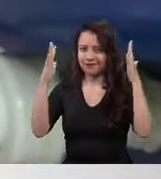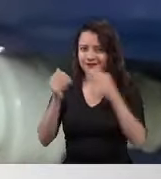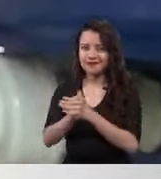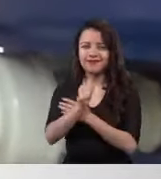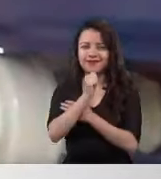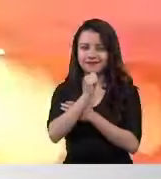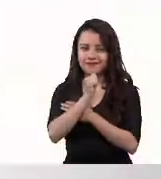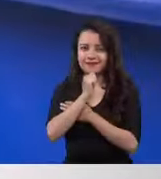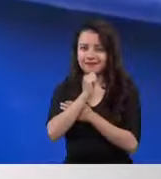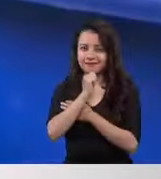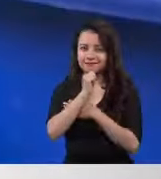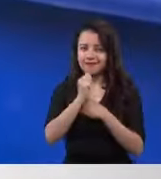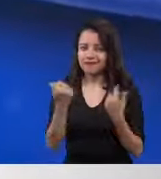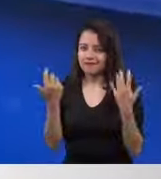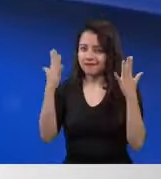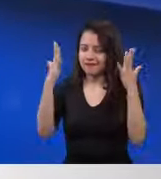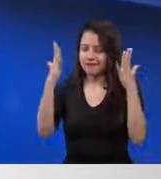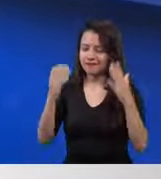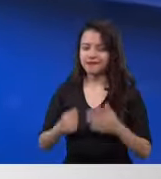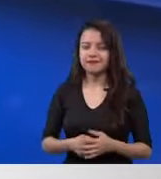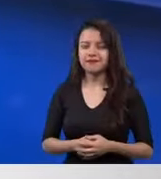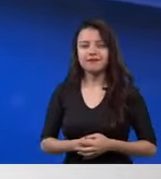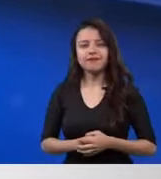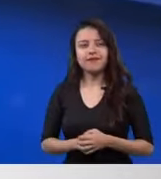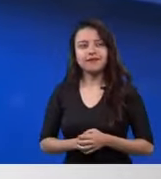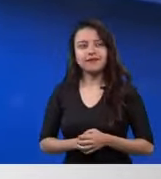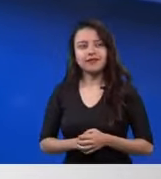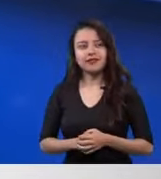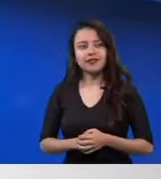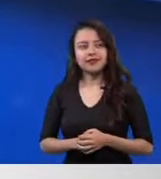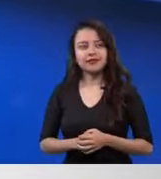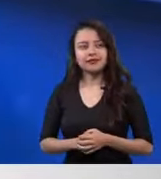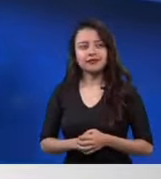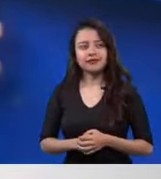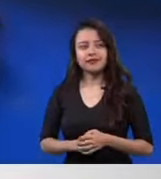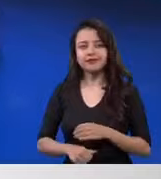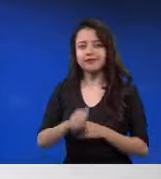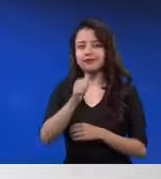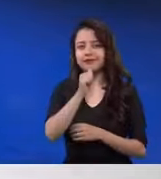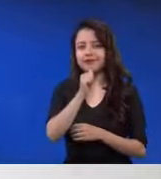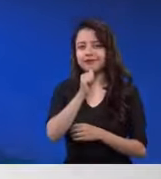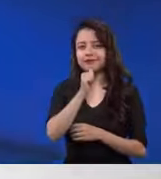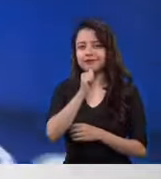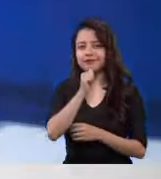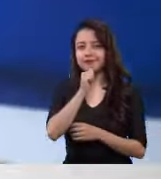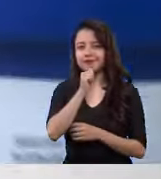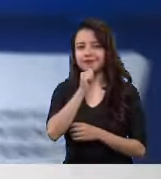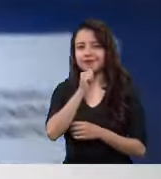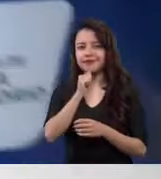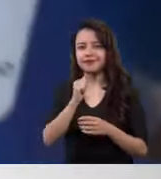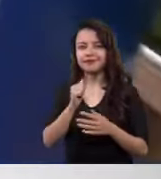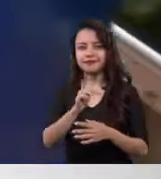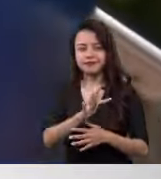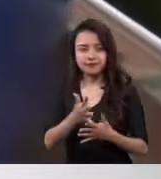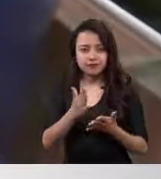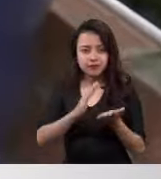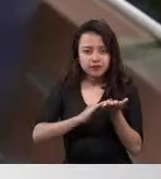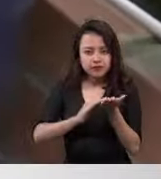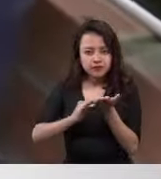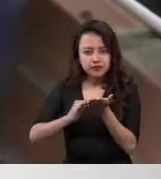podrán consumir. Bueno, esta planta de tratamiento que estamos instalando hoy en la institución cuenta con un tanque que almacena el agua sin tratar y lo